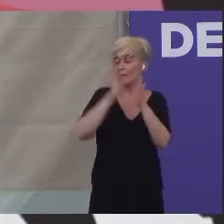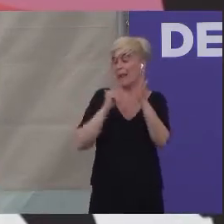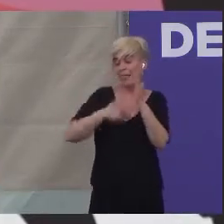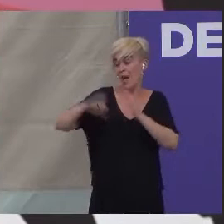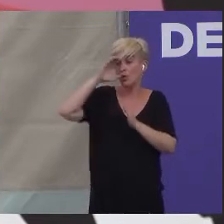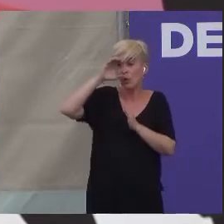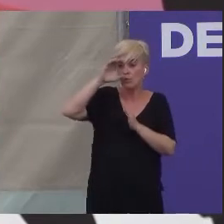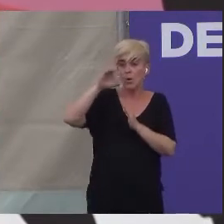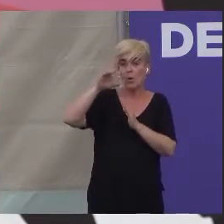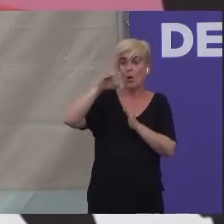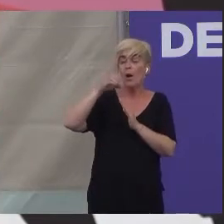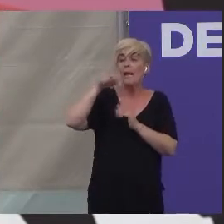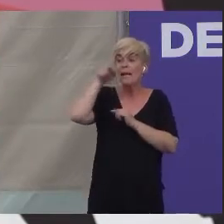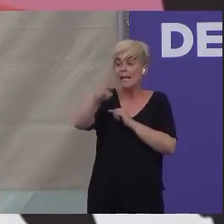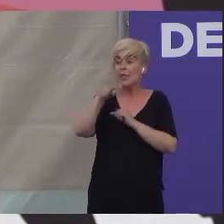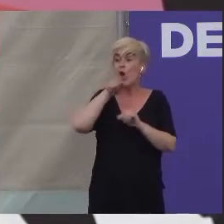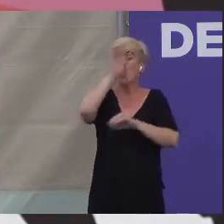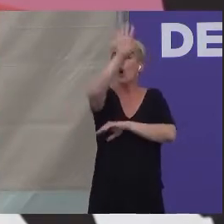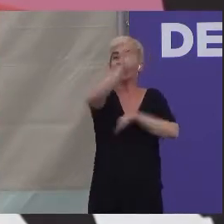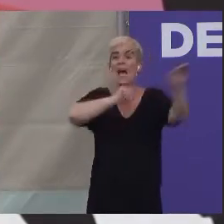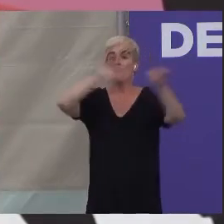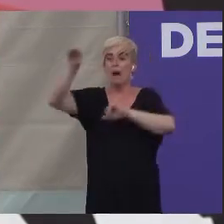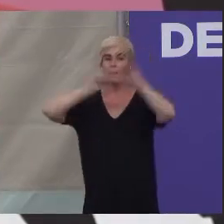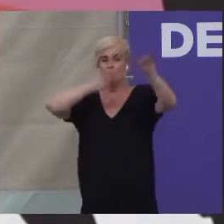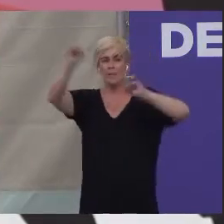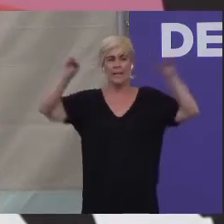que hizo un llamamiento